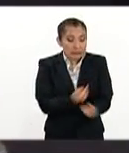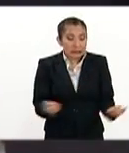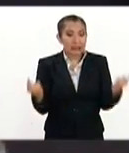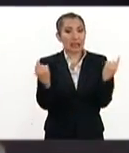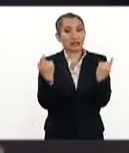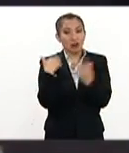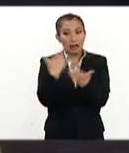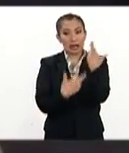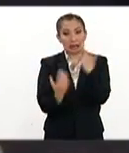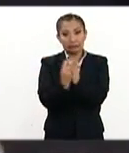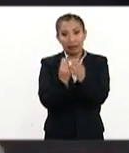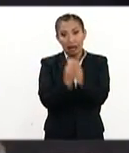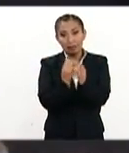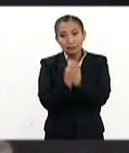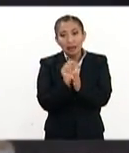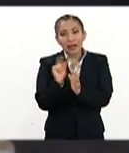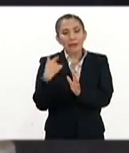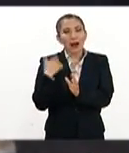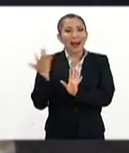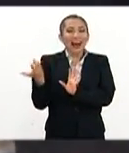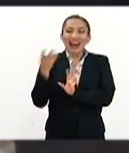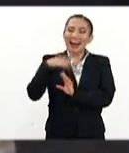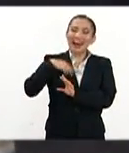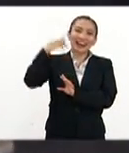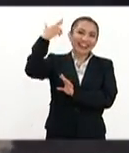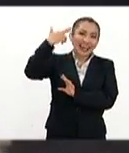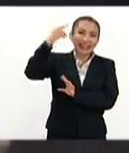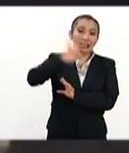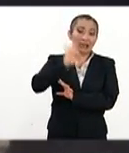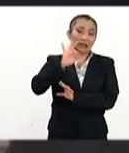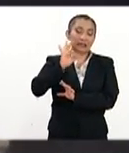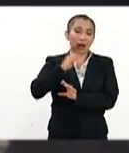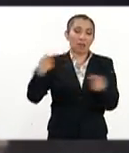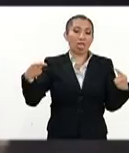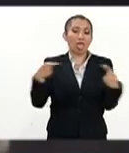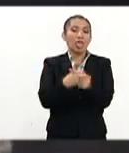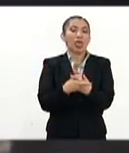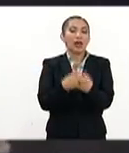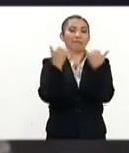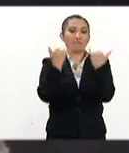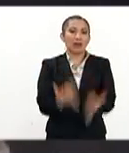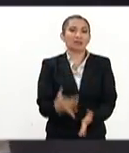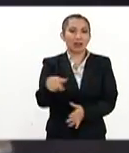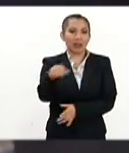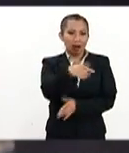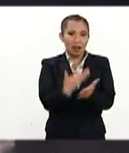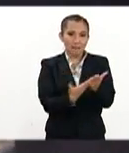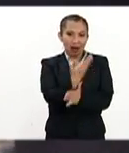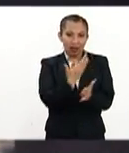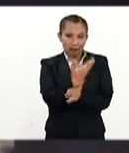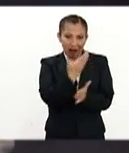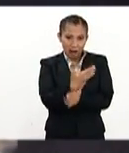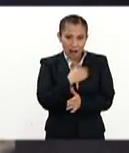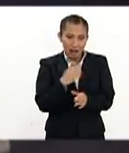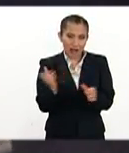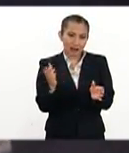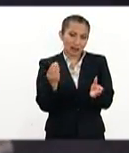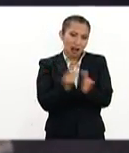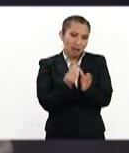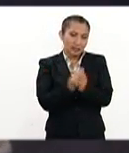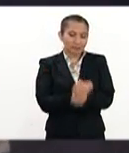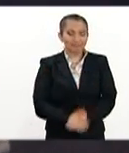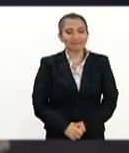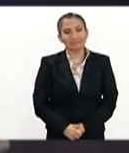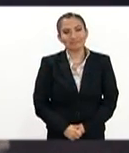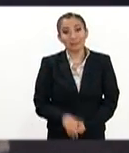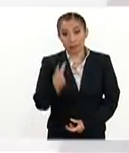que regresan a clases y que apenas recibieron a los Reyes, quizá les pueda caer un poco pesada este retorno a las aulas. Así